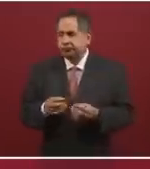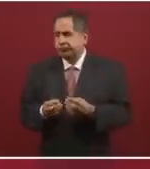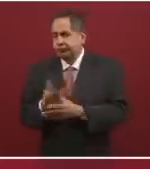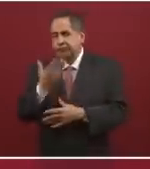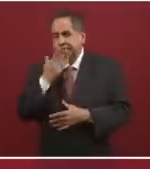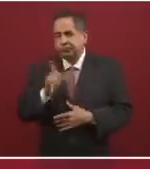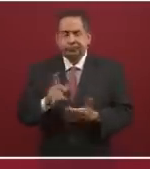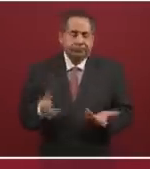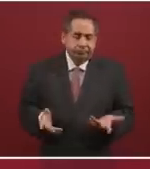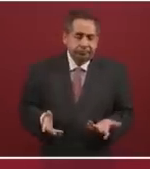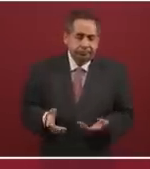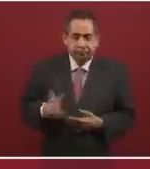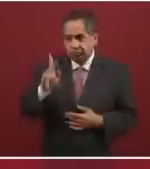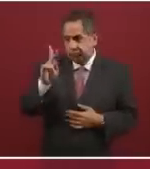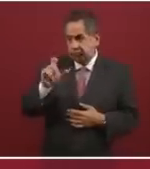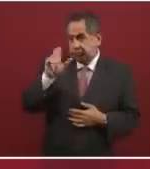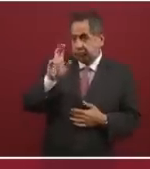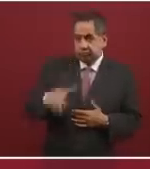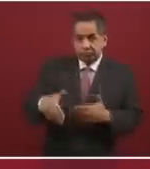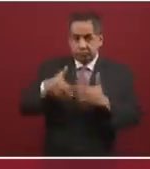funcionar un modelo